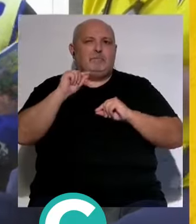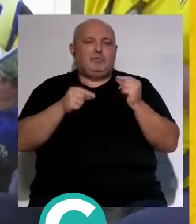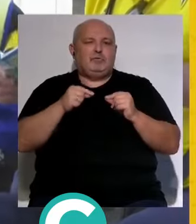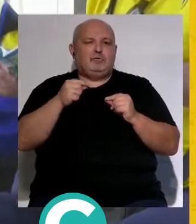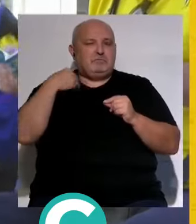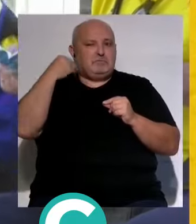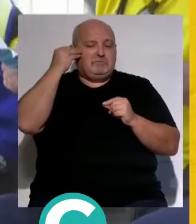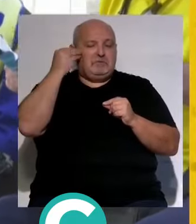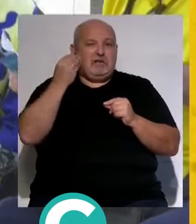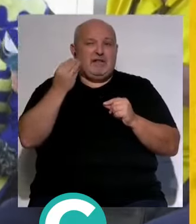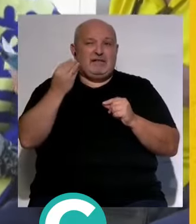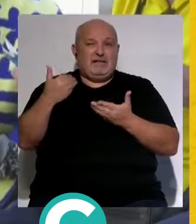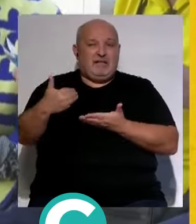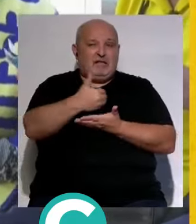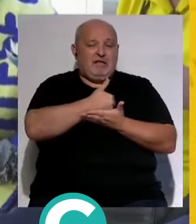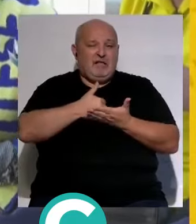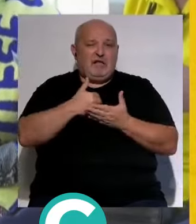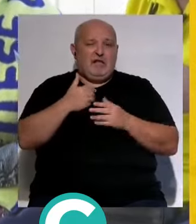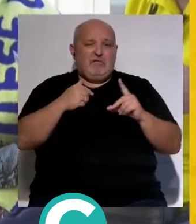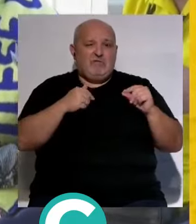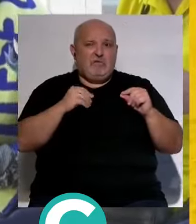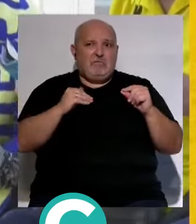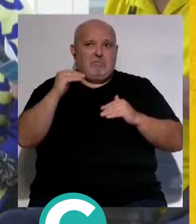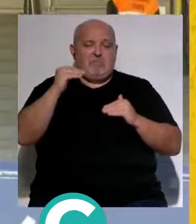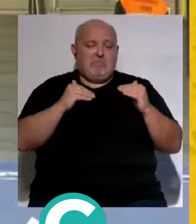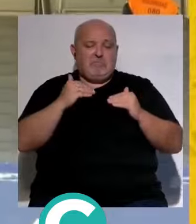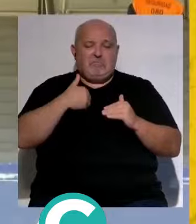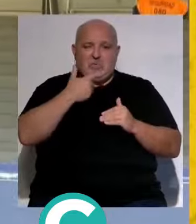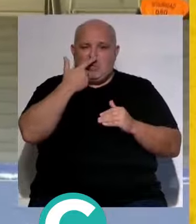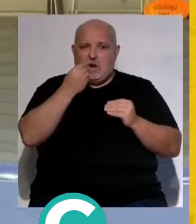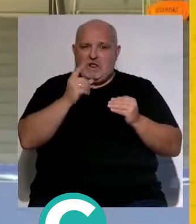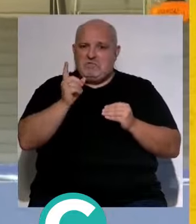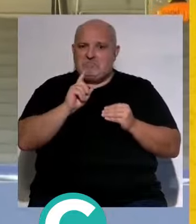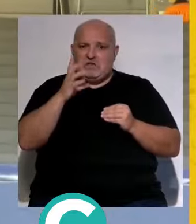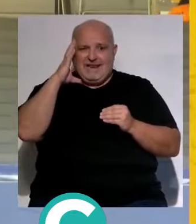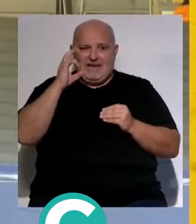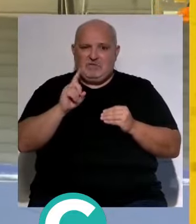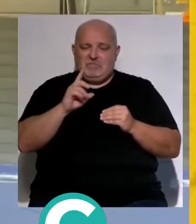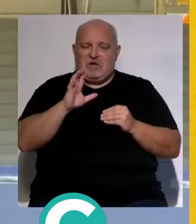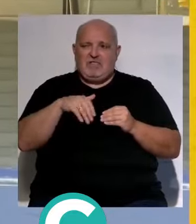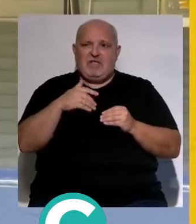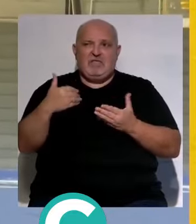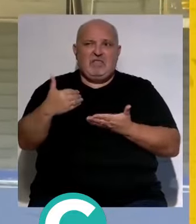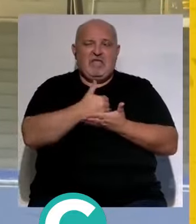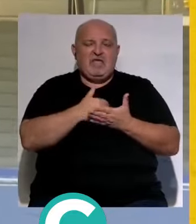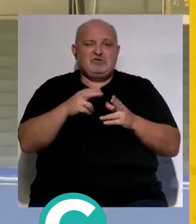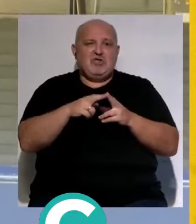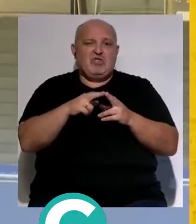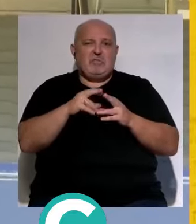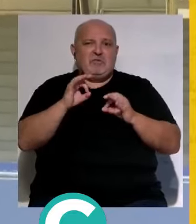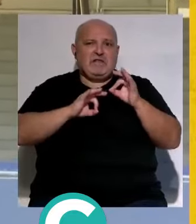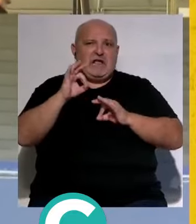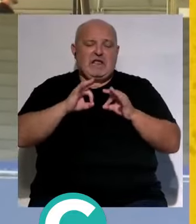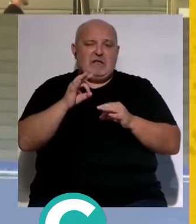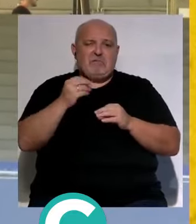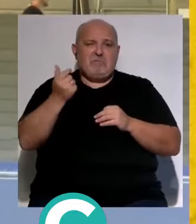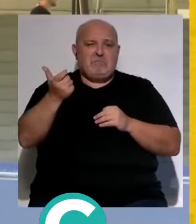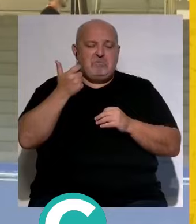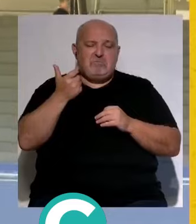influencia el tema de que haya gente que pague poco a gente que pague mucho. La verdad que no lo creo. Lo que sí es verdad, que es verdad que el Cádiz podía hacer ese esfuerzo cuando